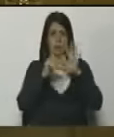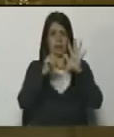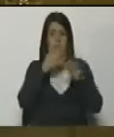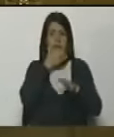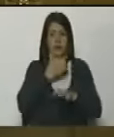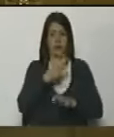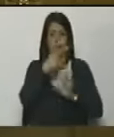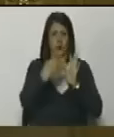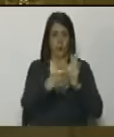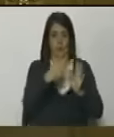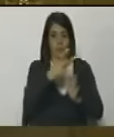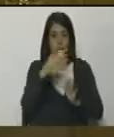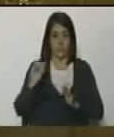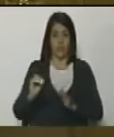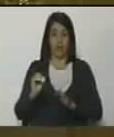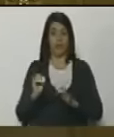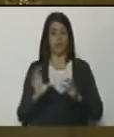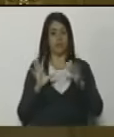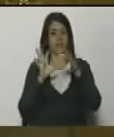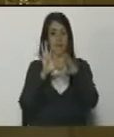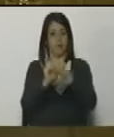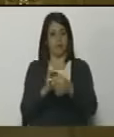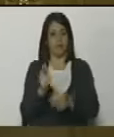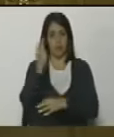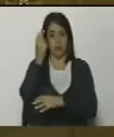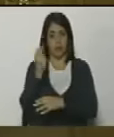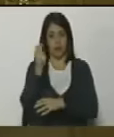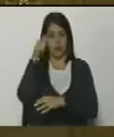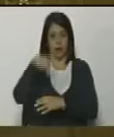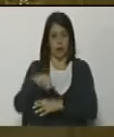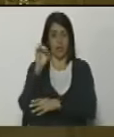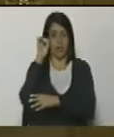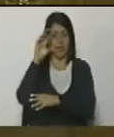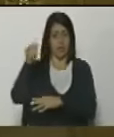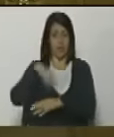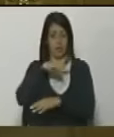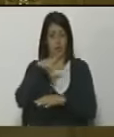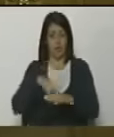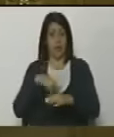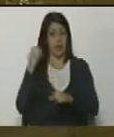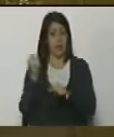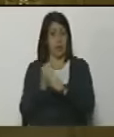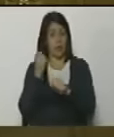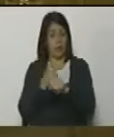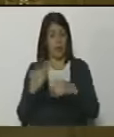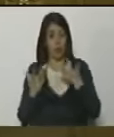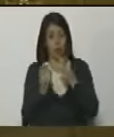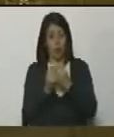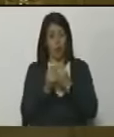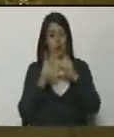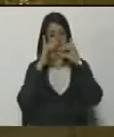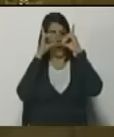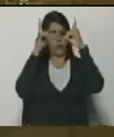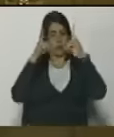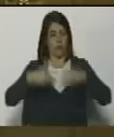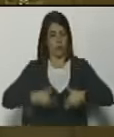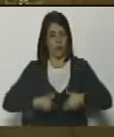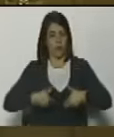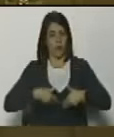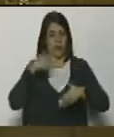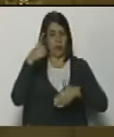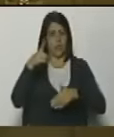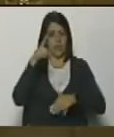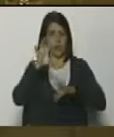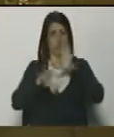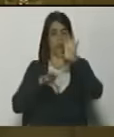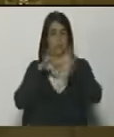de diciembre de 2020, que nos consagraron como diputados de esta Asamblea Nacional, que trabajaríamos con determinación en los derechos de